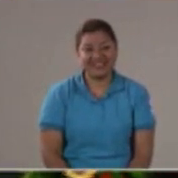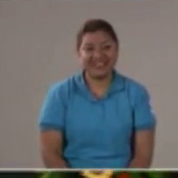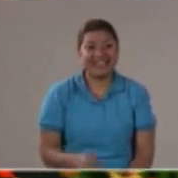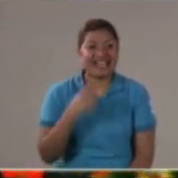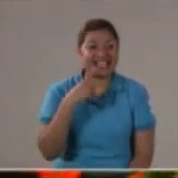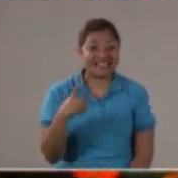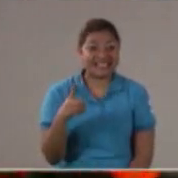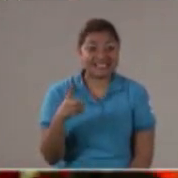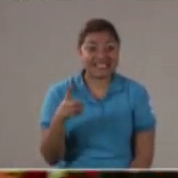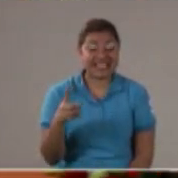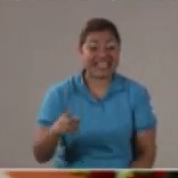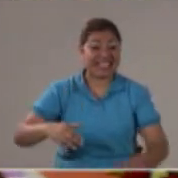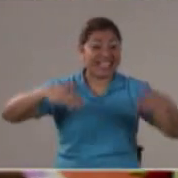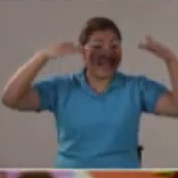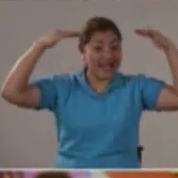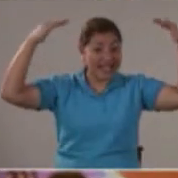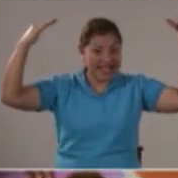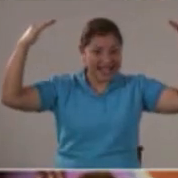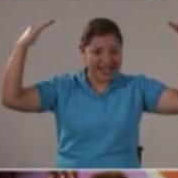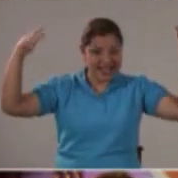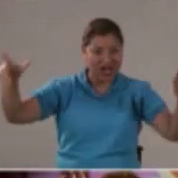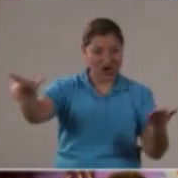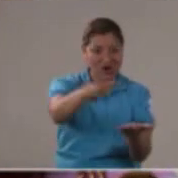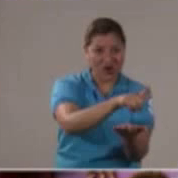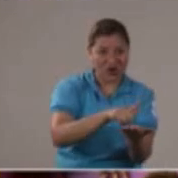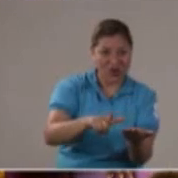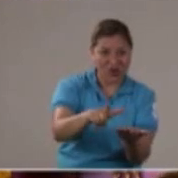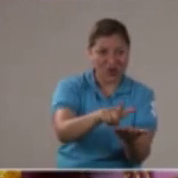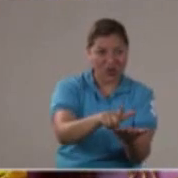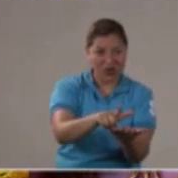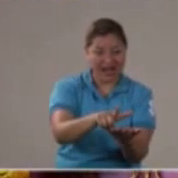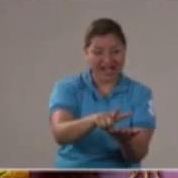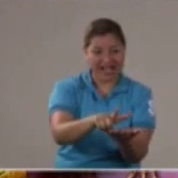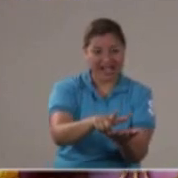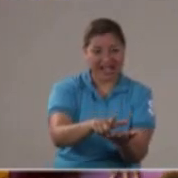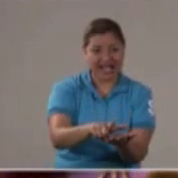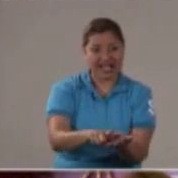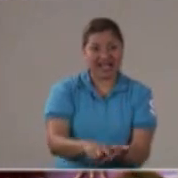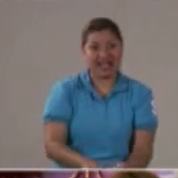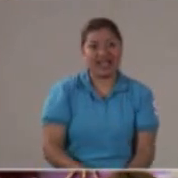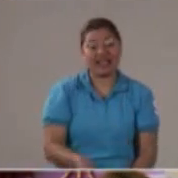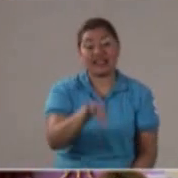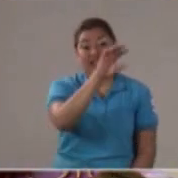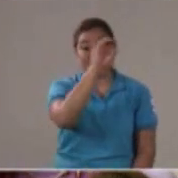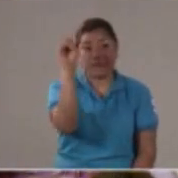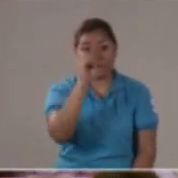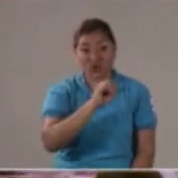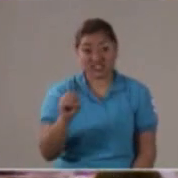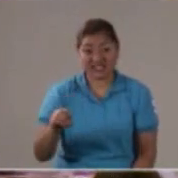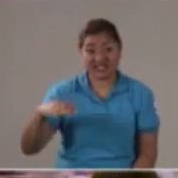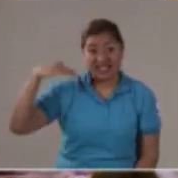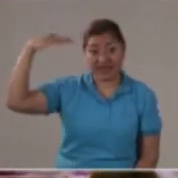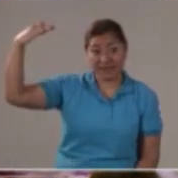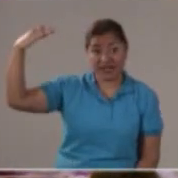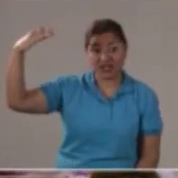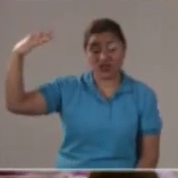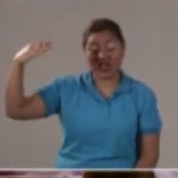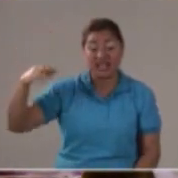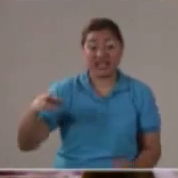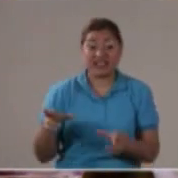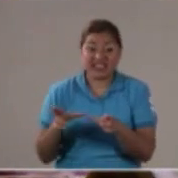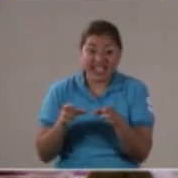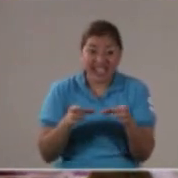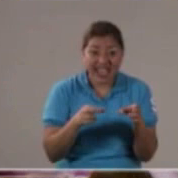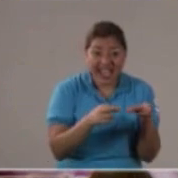Dicen que el mayor lugar en donde tiene más alto índice de cáncer del estómago